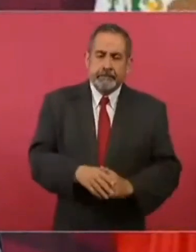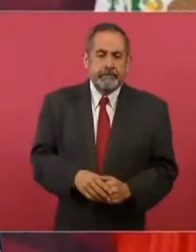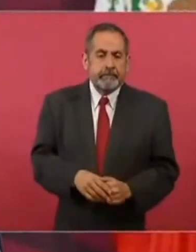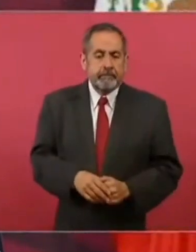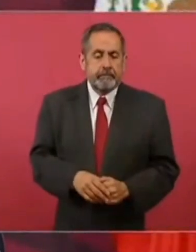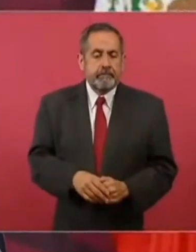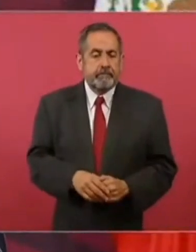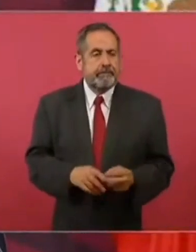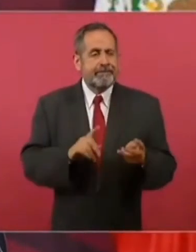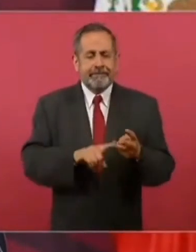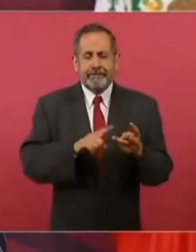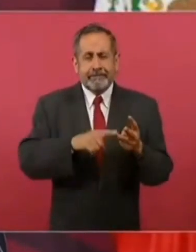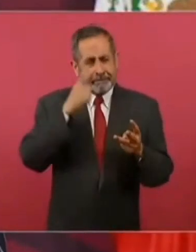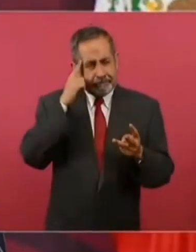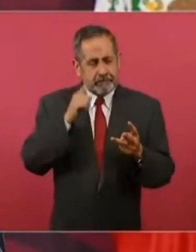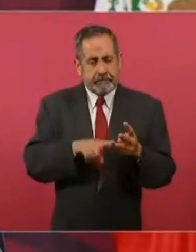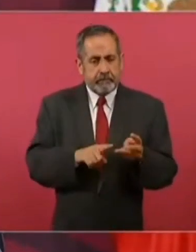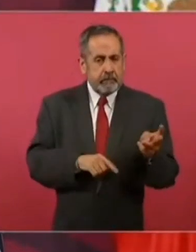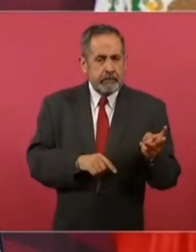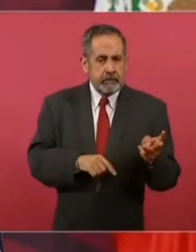la reforma